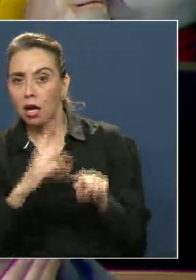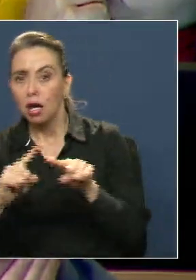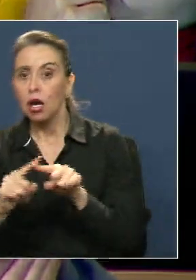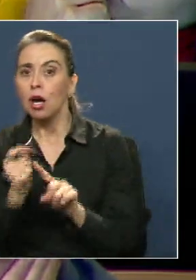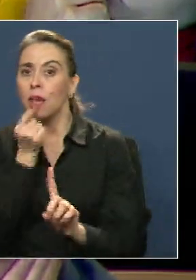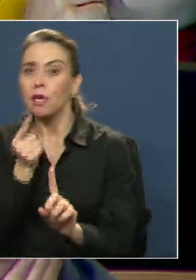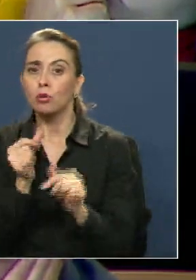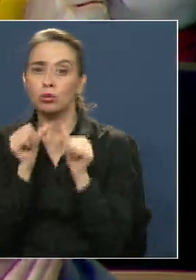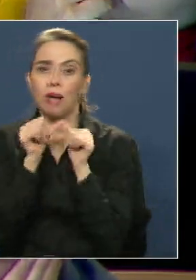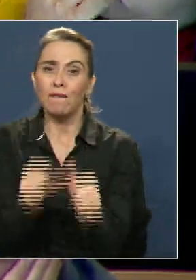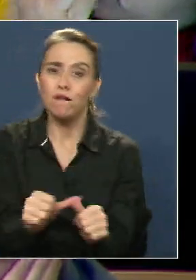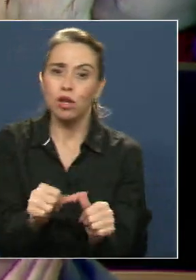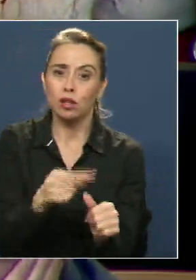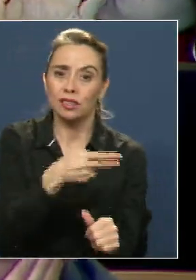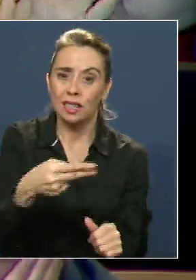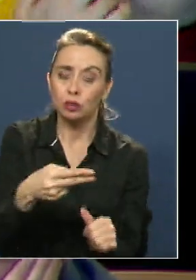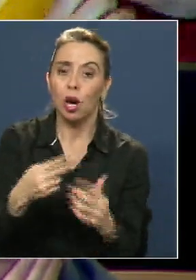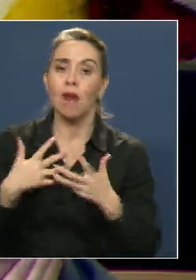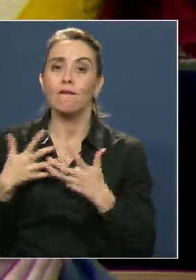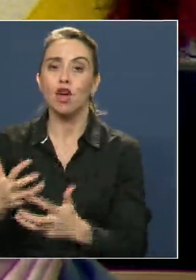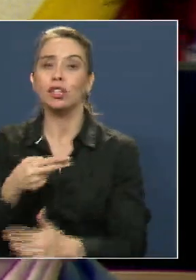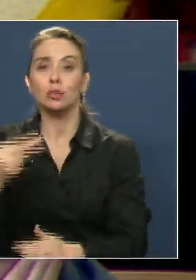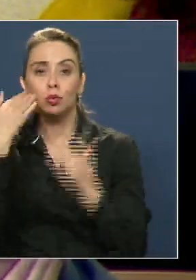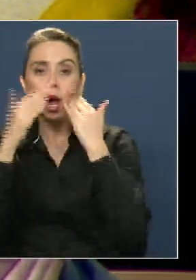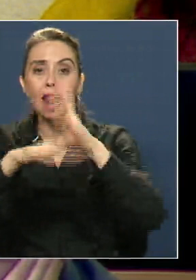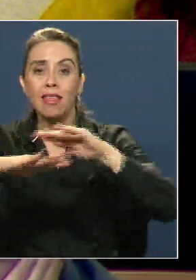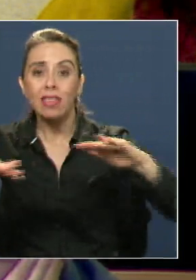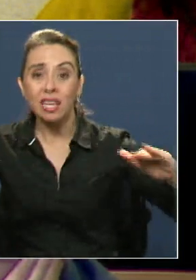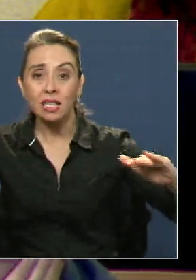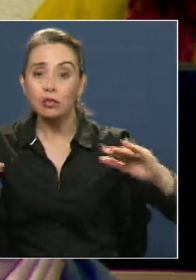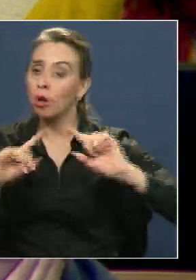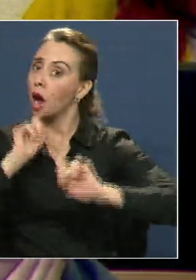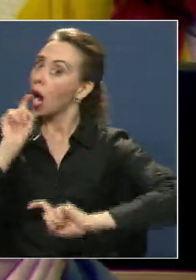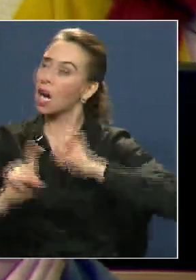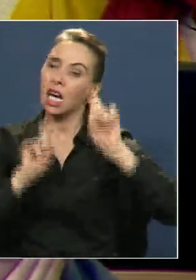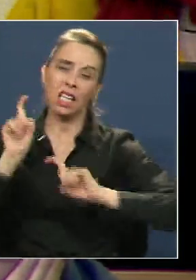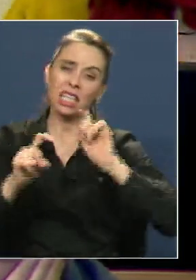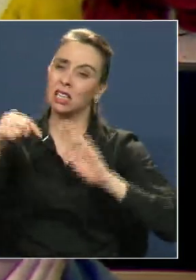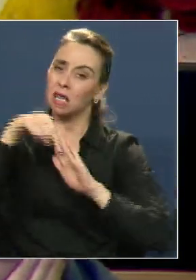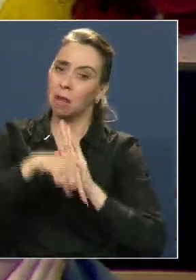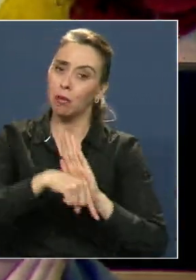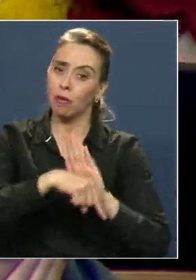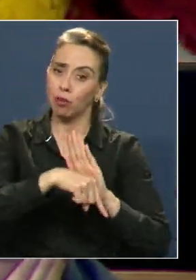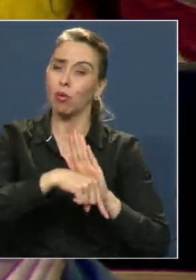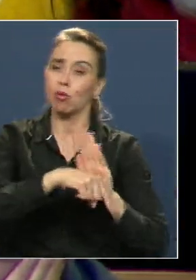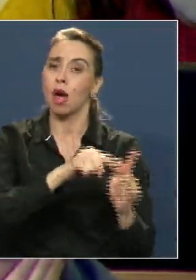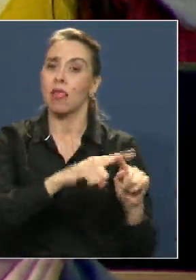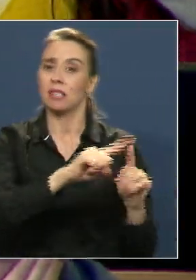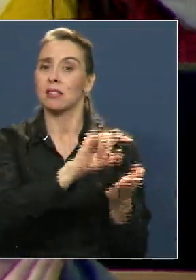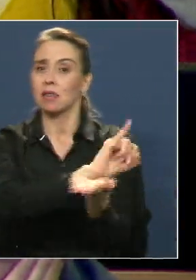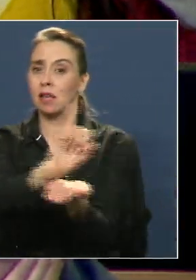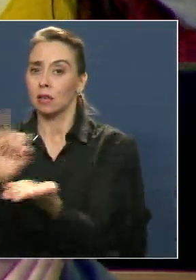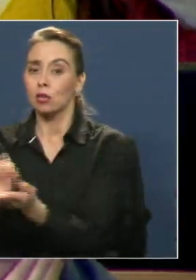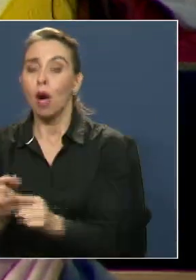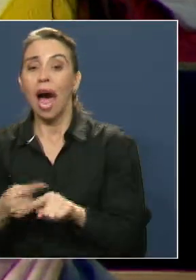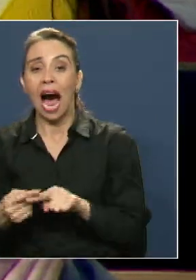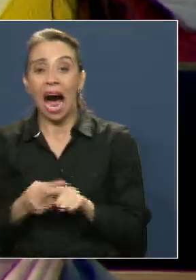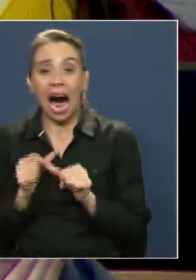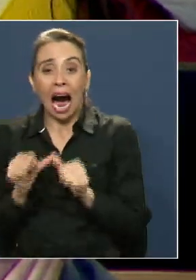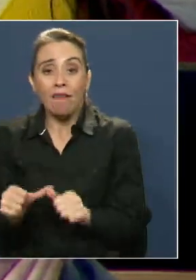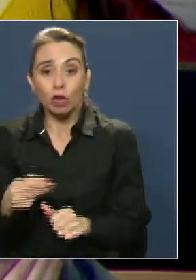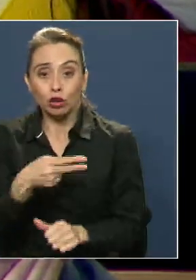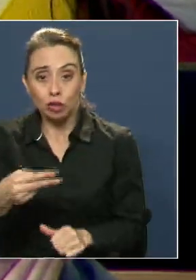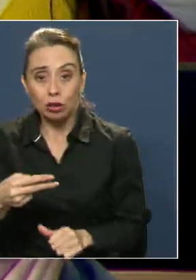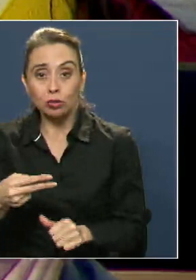violencia sexual y abuso sexual infantil que han llevado críticas profundas a diversas instituciones. El abuso sexual,